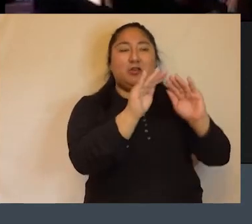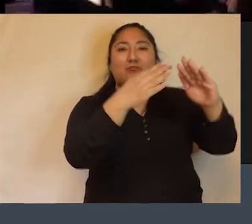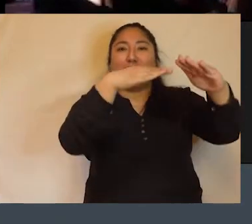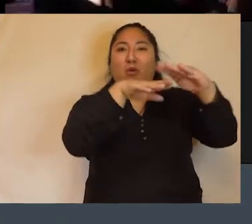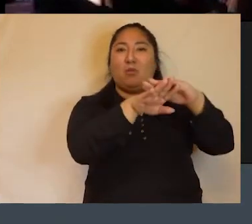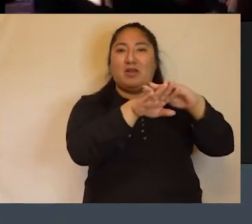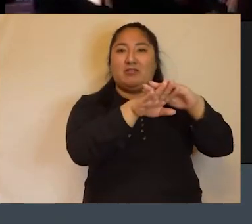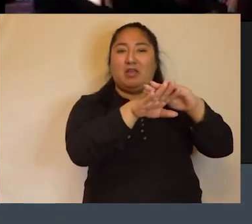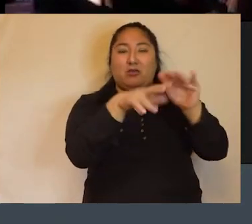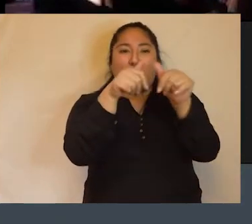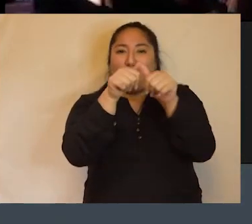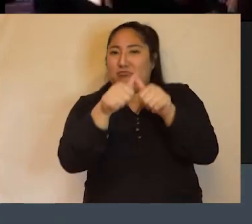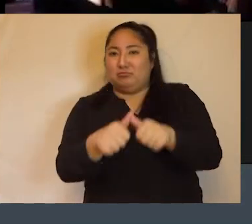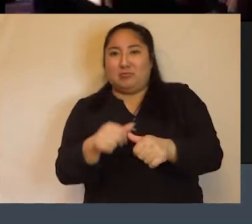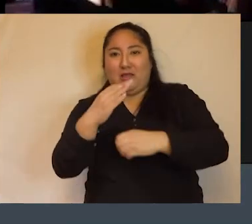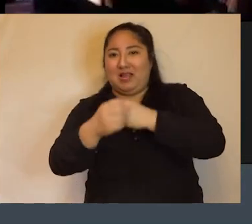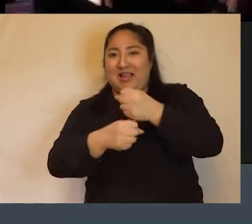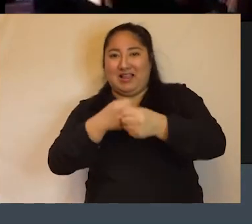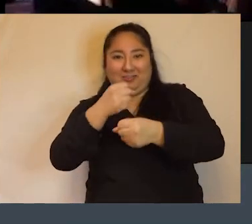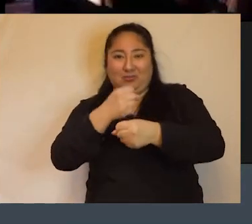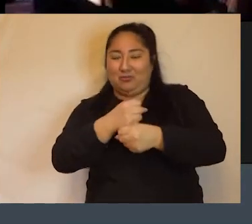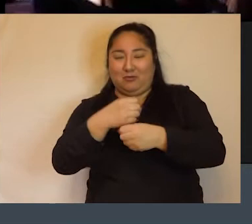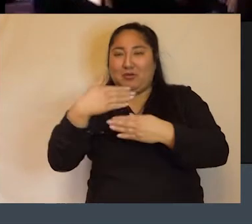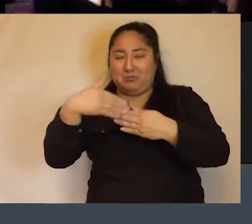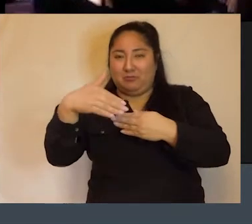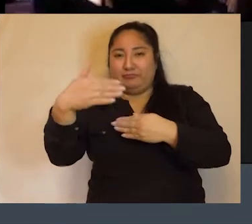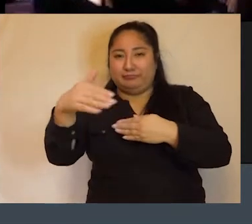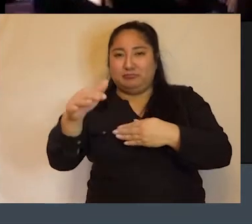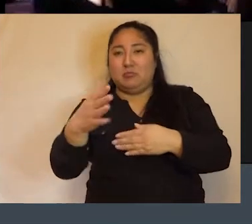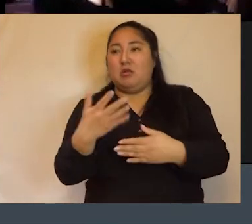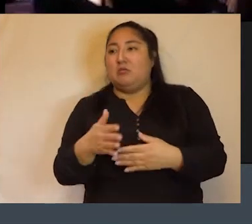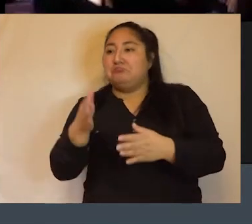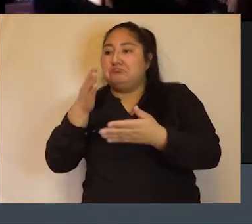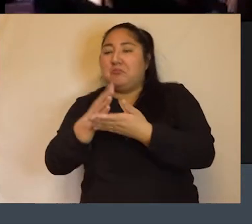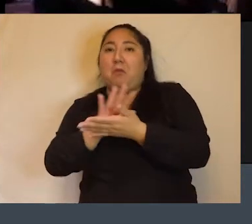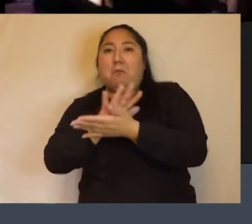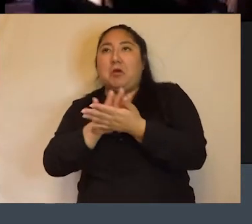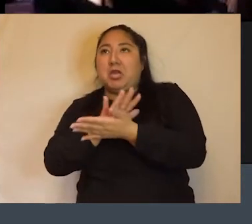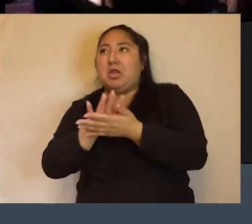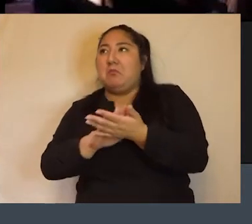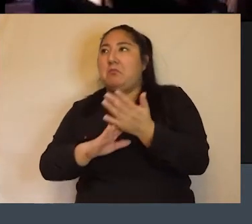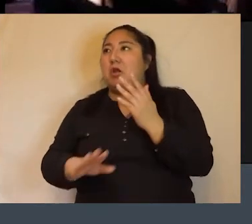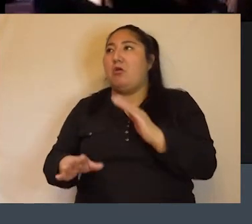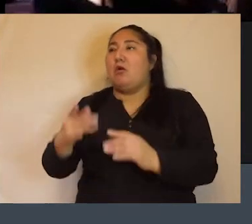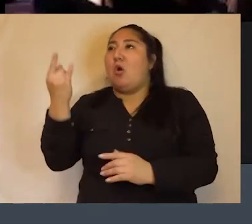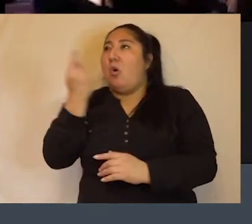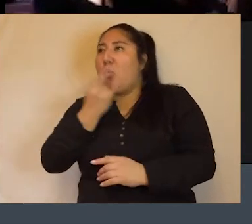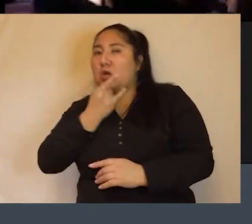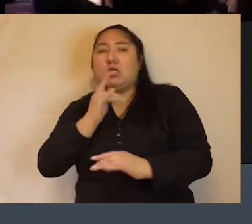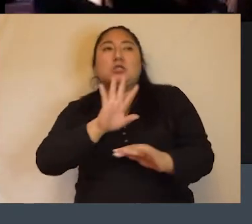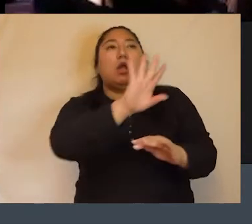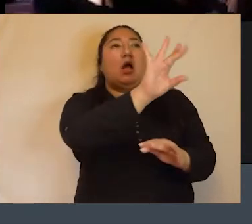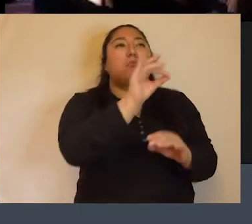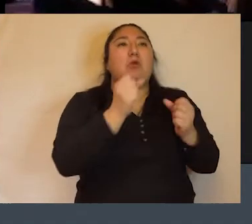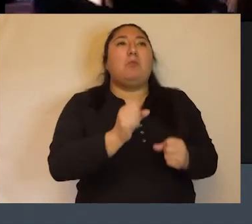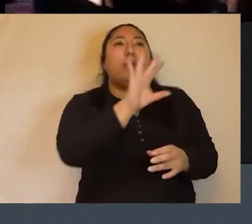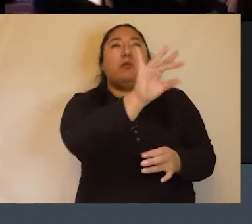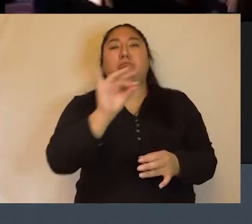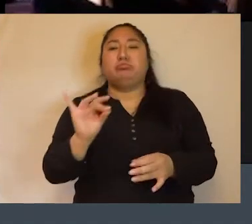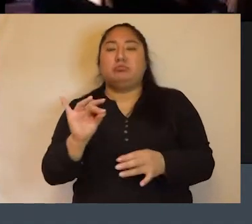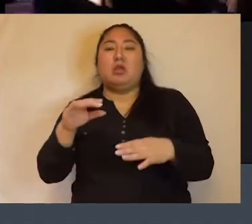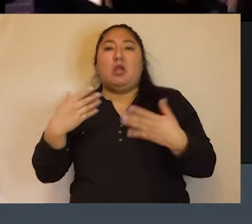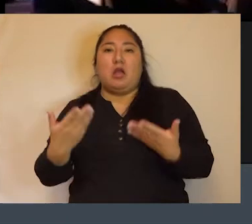disponibilidad del dinero durante todo el tiempo de aquí a que se pensionen, ¿ya? Por si acaso tuvieran algún tipo de